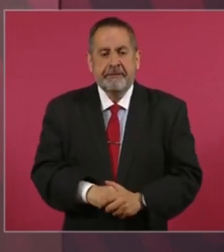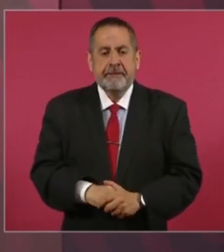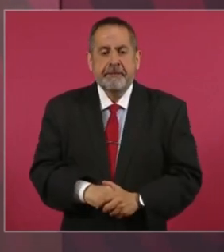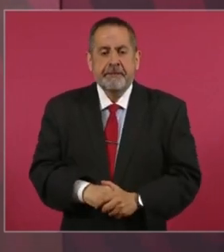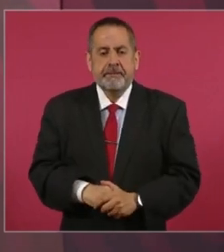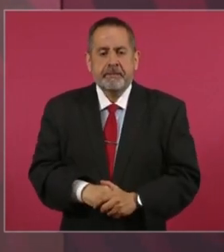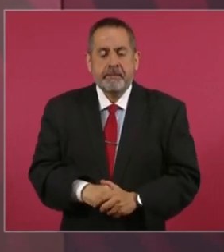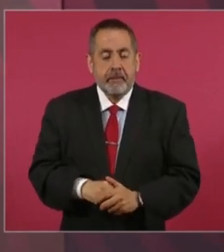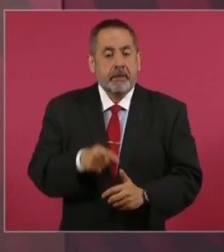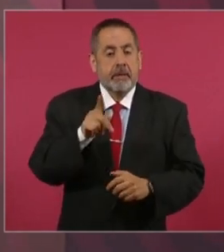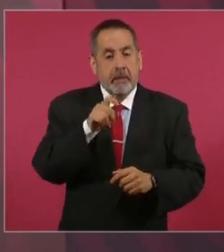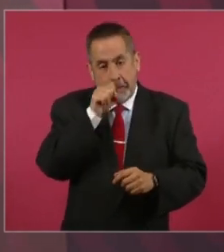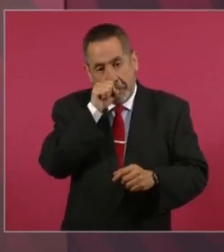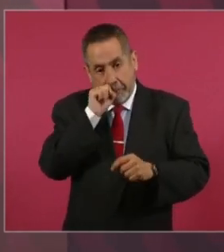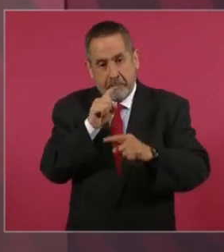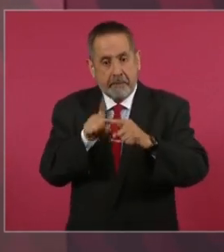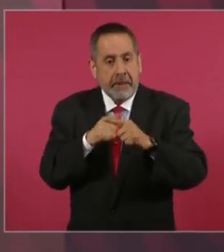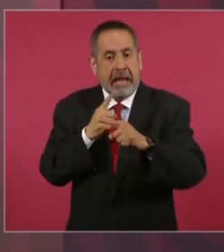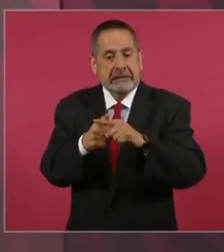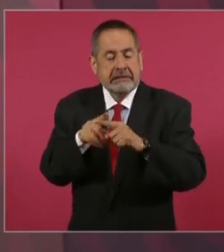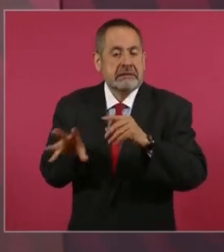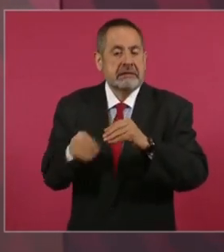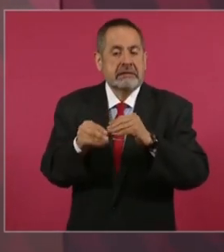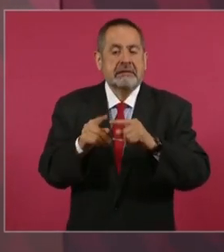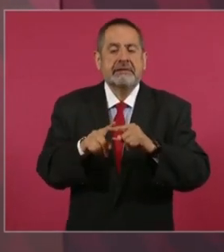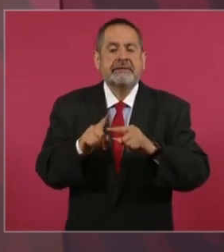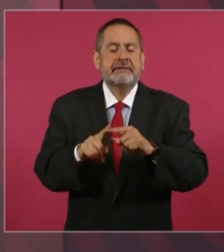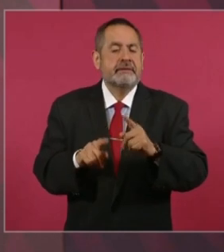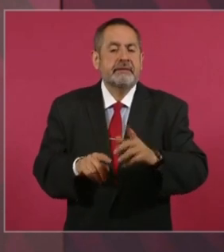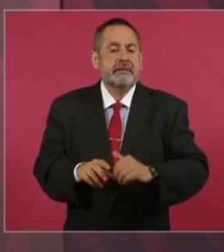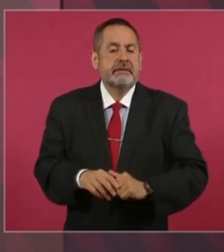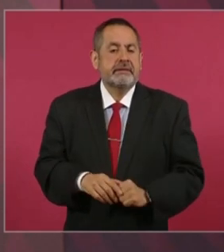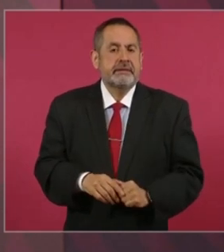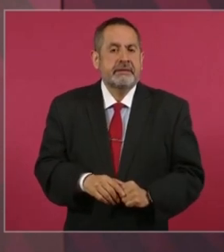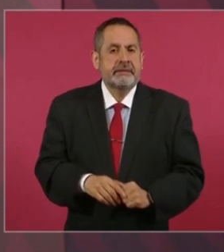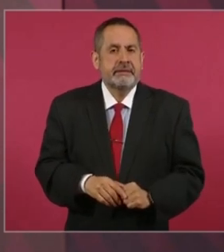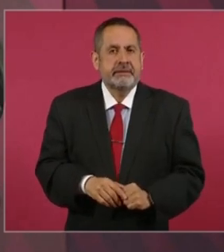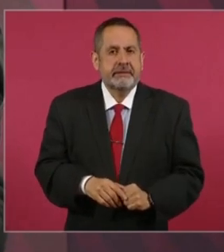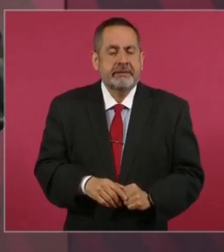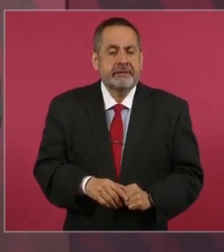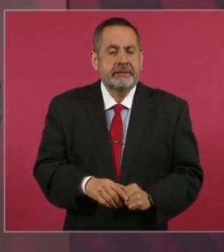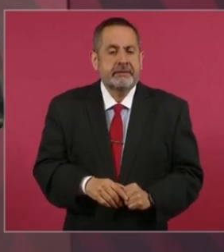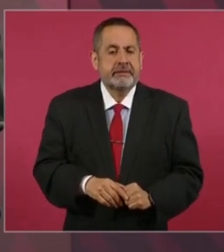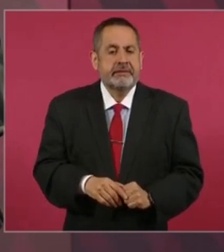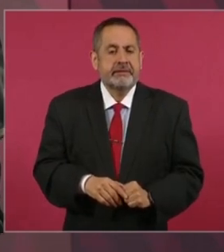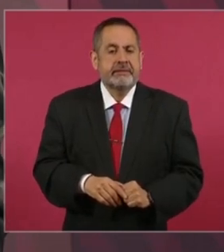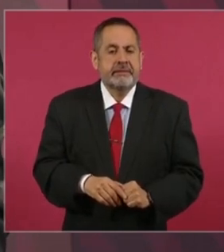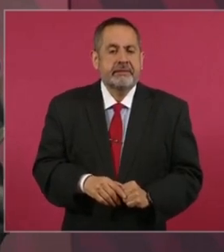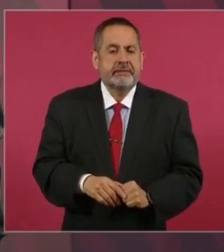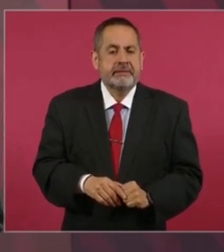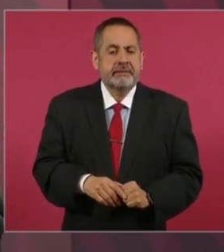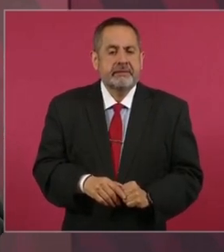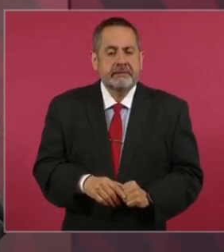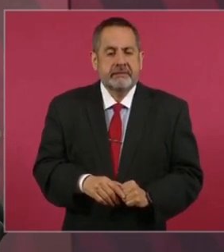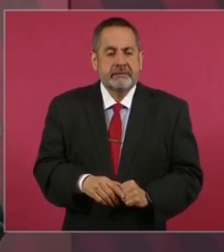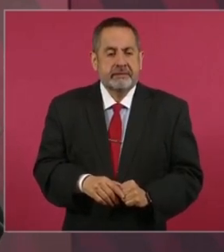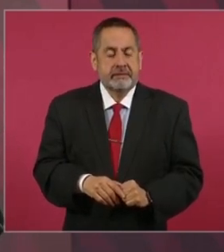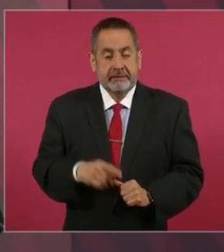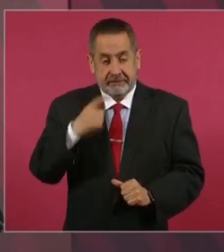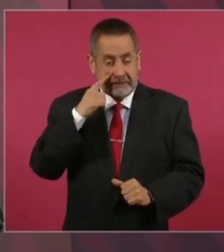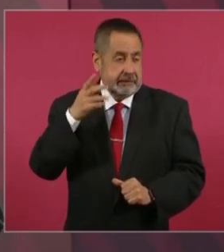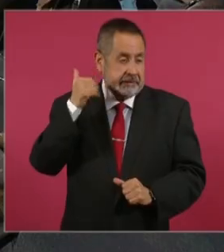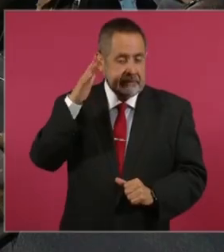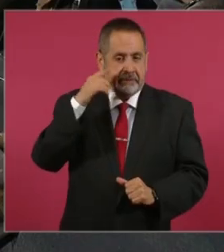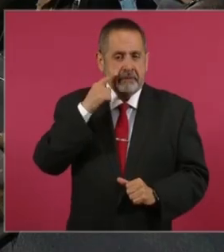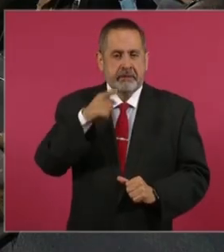Pero agréguenle que la fiscalía,